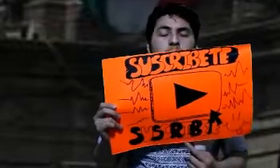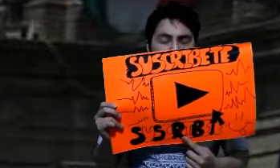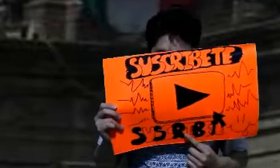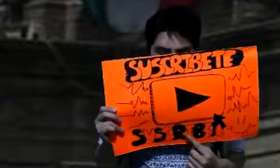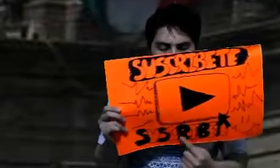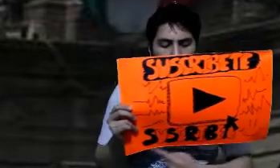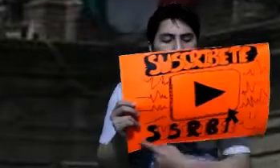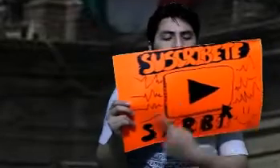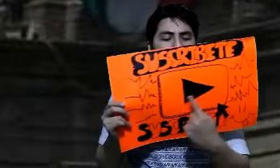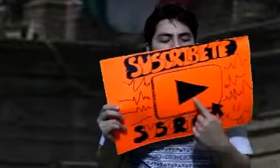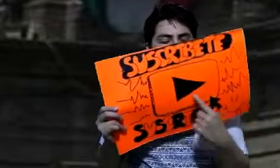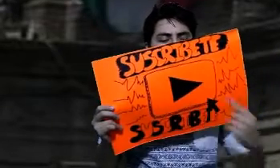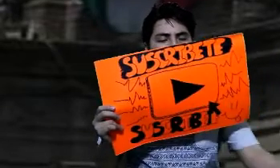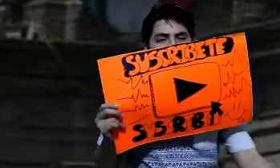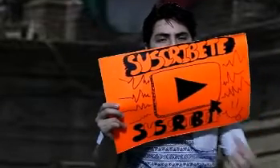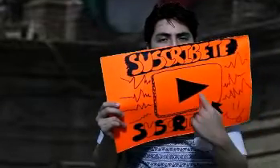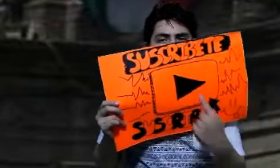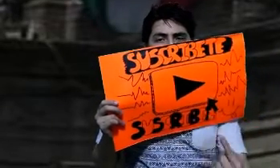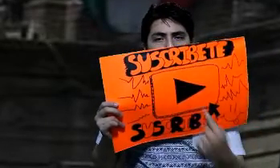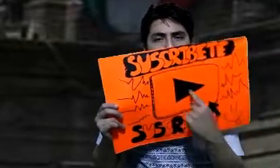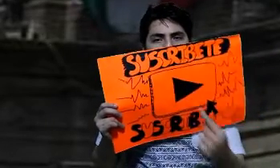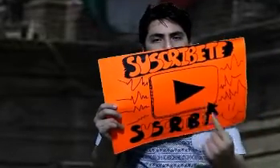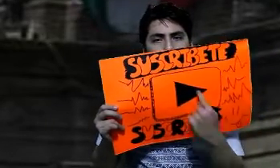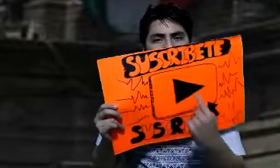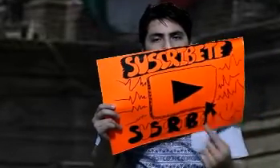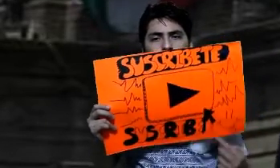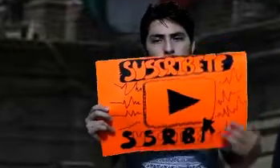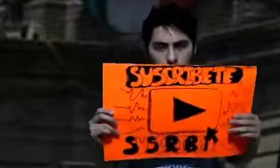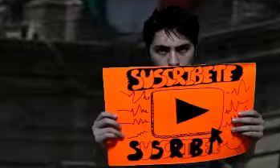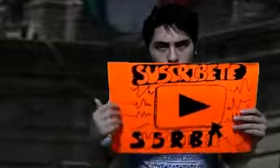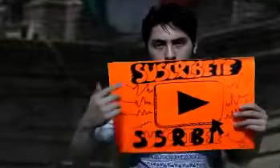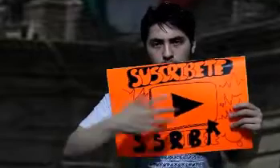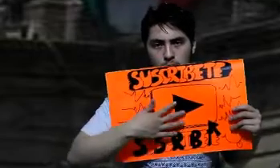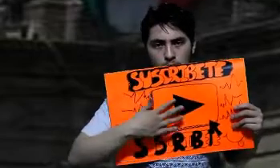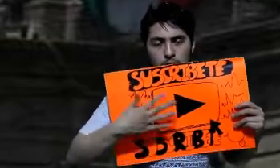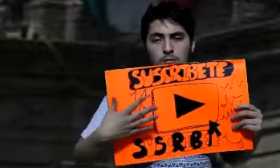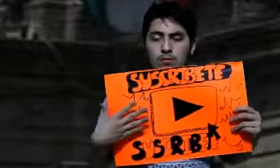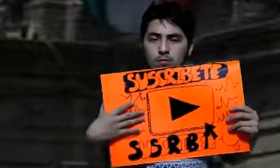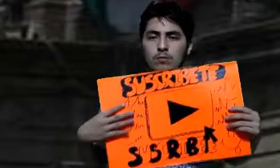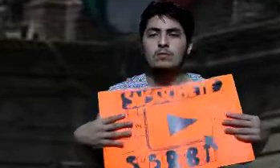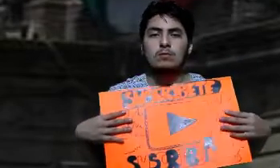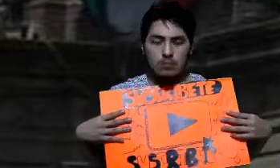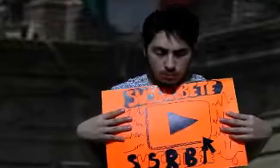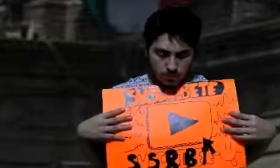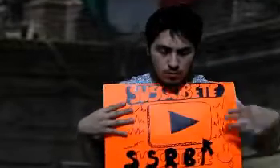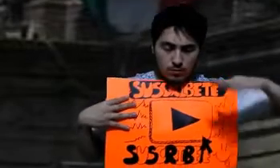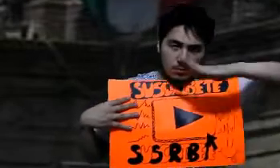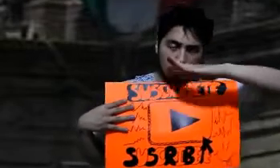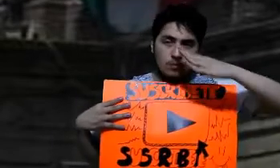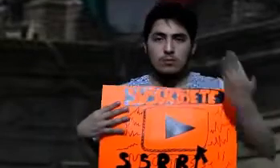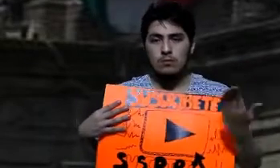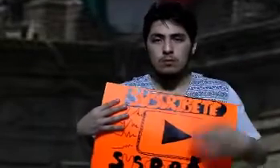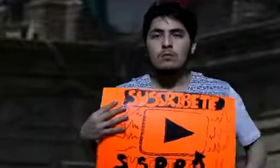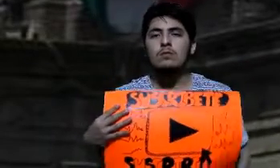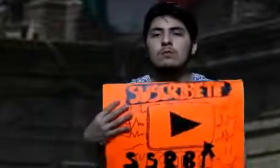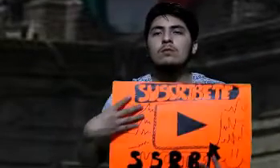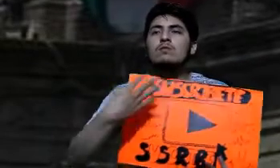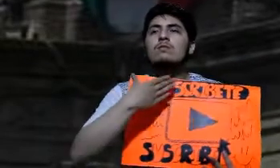laborar, ya va a tener sindicato. Hablo de usted, señor ladrón. Usted ya va a tener su pensión. Porque